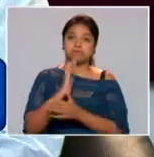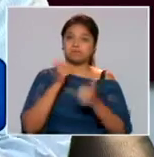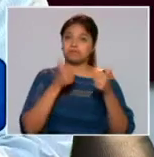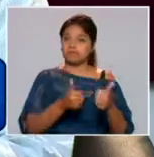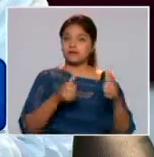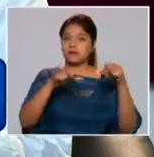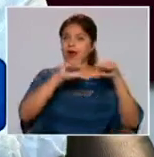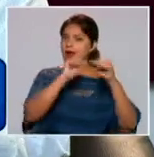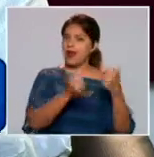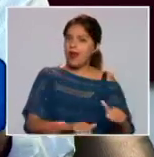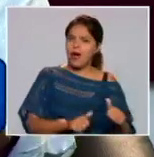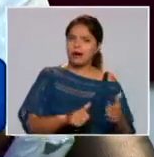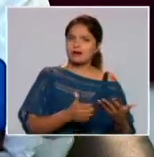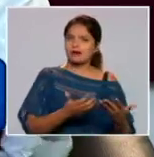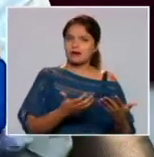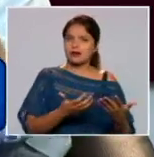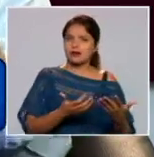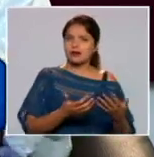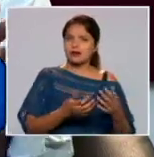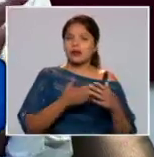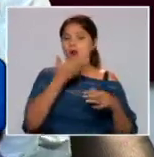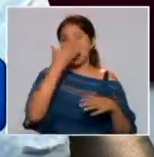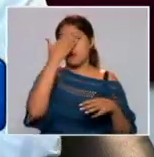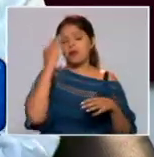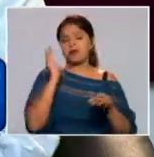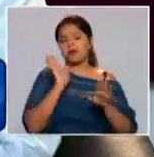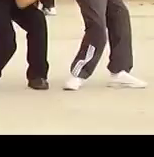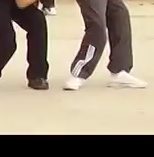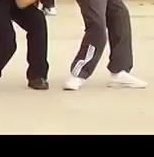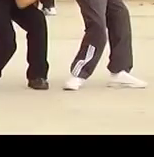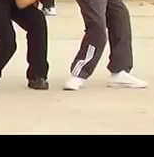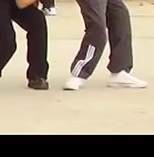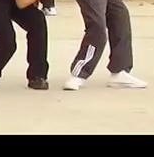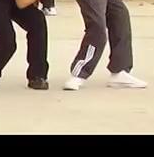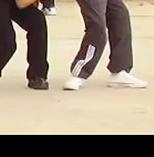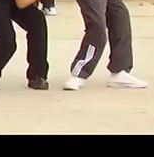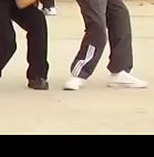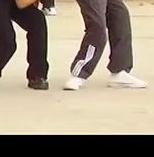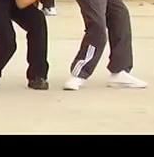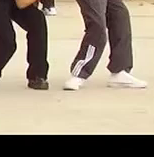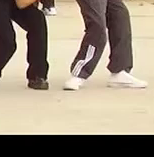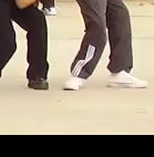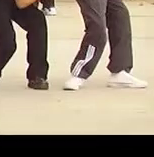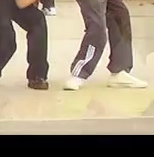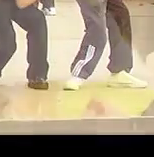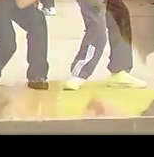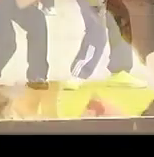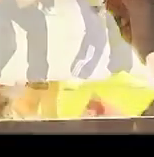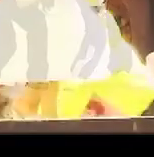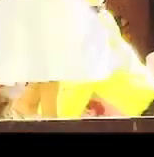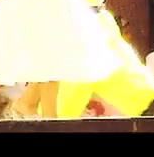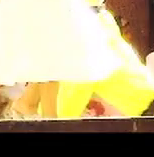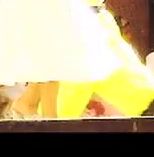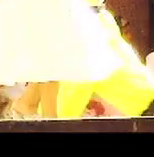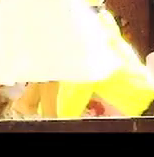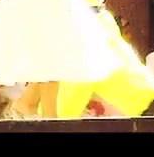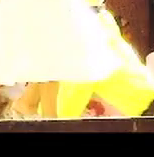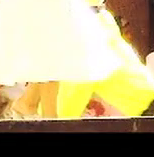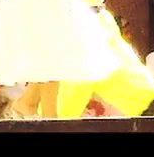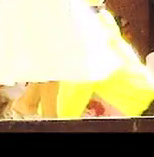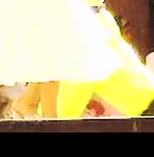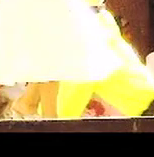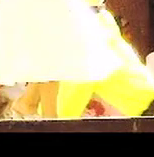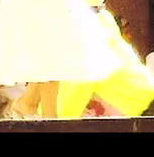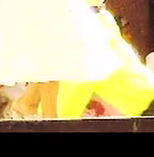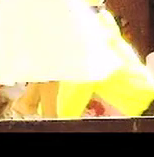ser el arte estaba muy quedado y olvidado Y de pronto pues se empezaron a dar cuenta de que